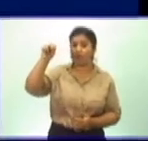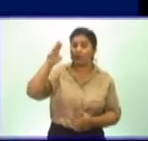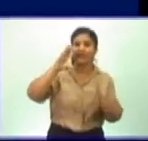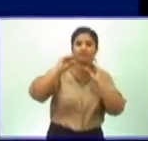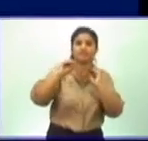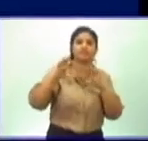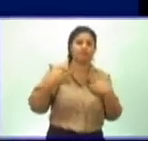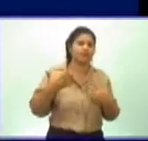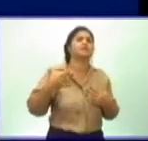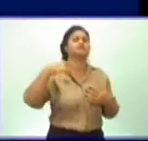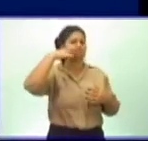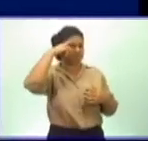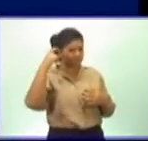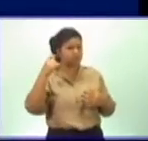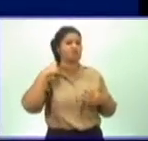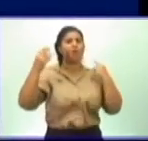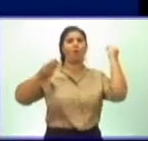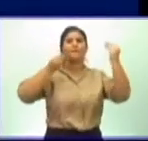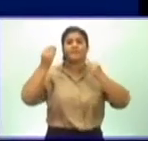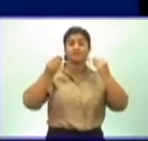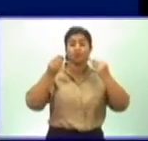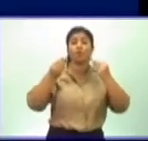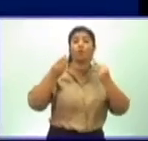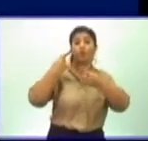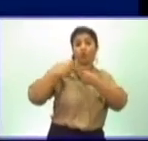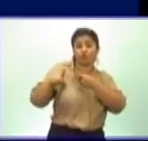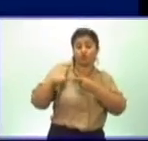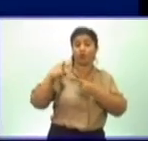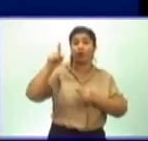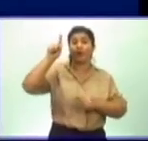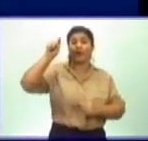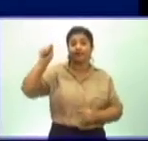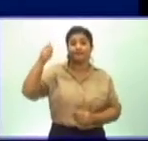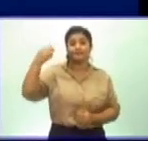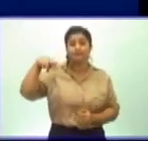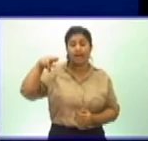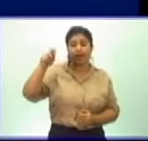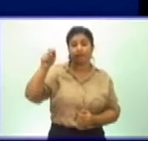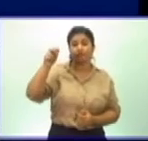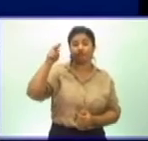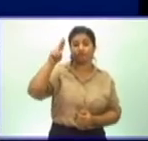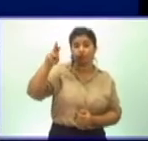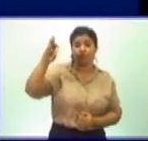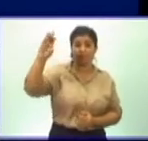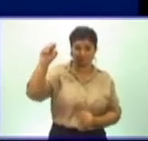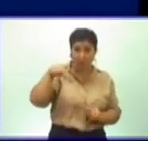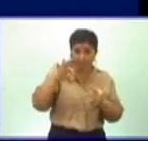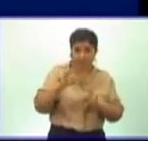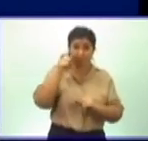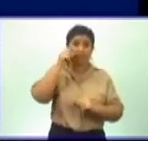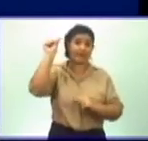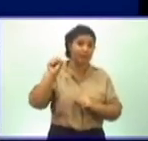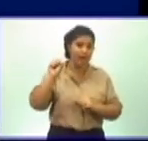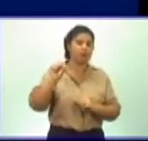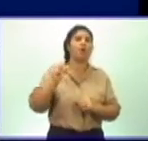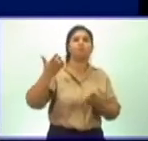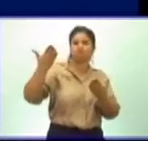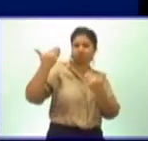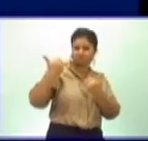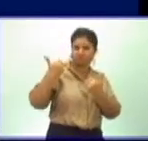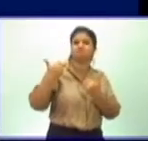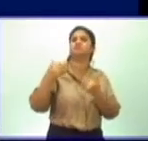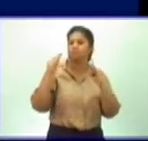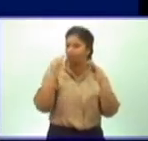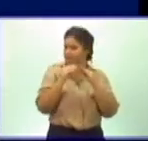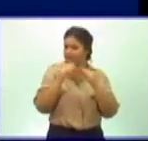decidido. Esta escena pertenece, la segunda, del acto segundo. Y por tanto, fíjense con